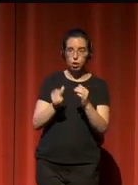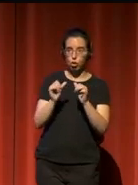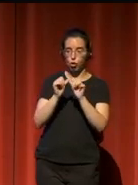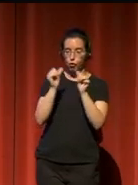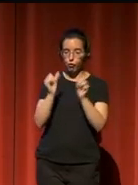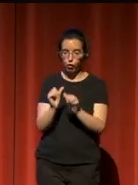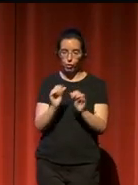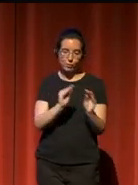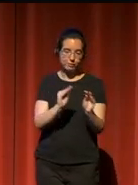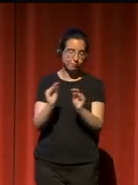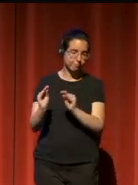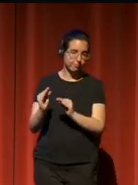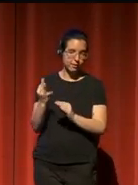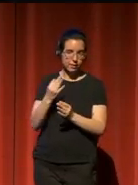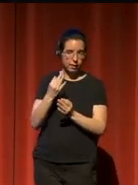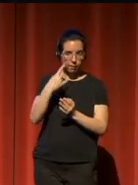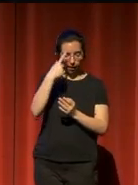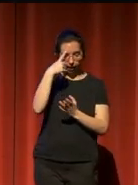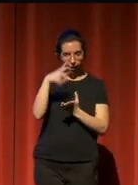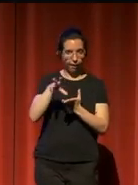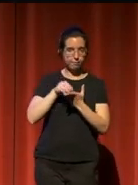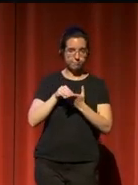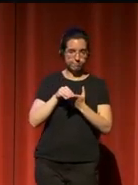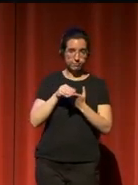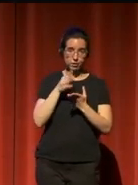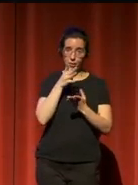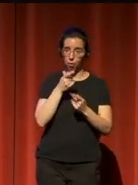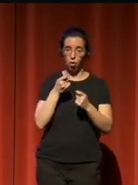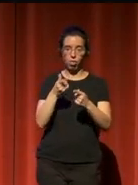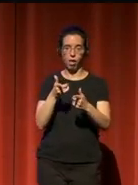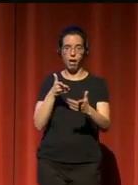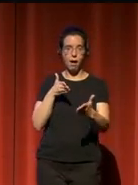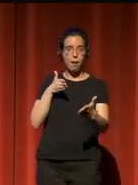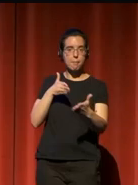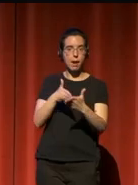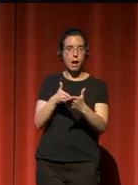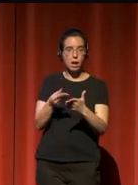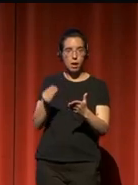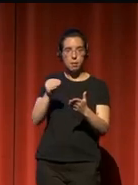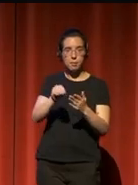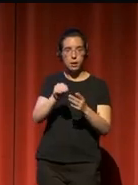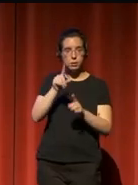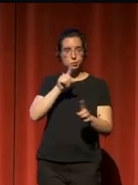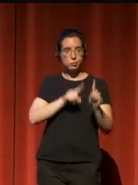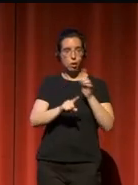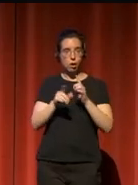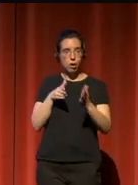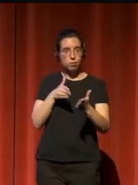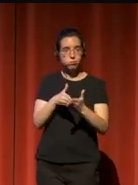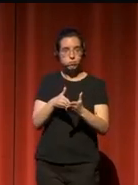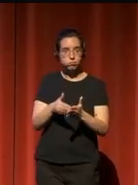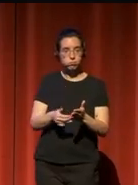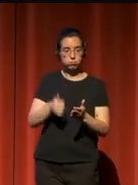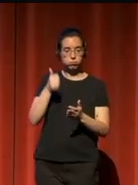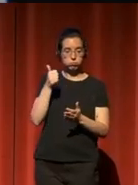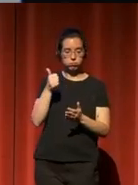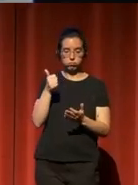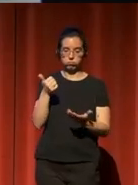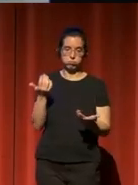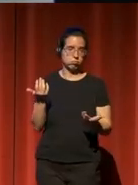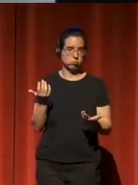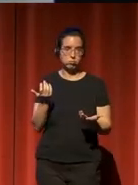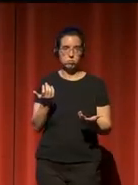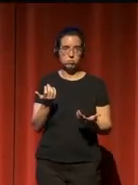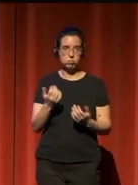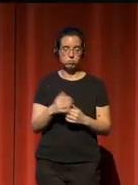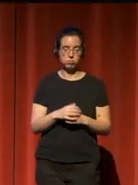para no generar alguna Barrera eh extra para que los grupos sociales más vulnerabilizados puedan acudir a